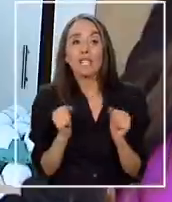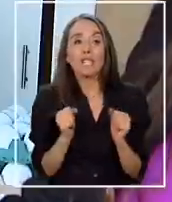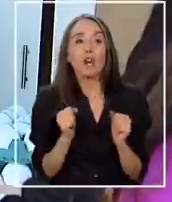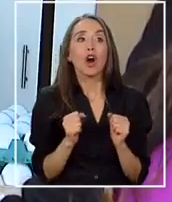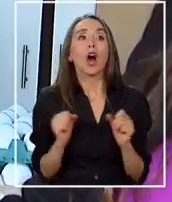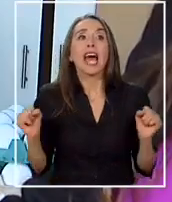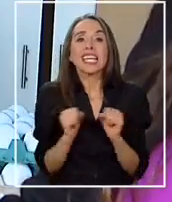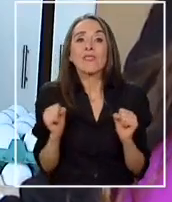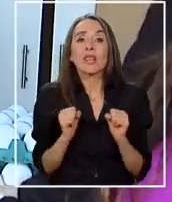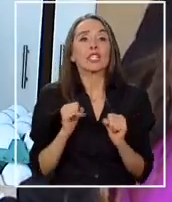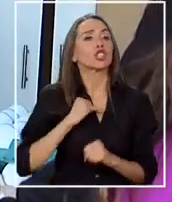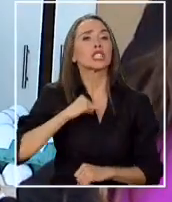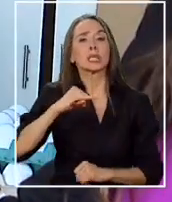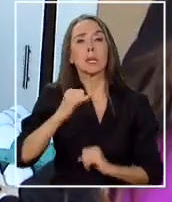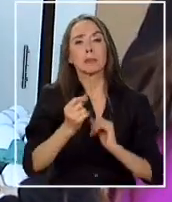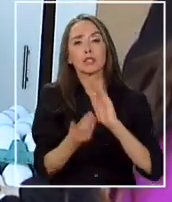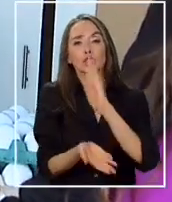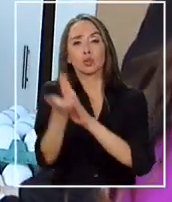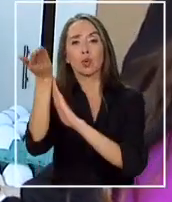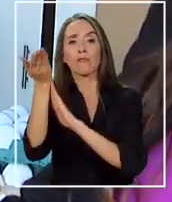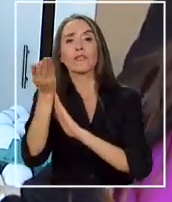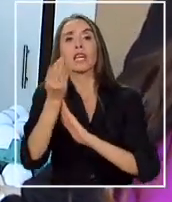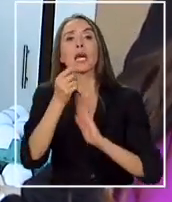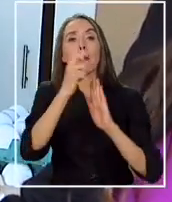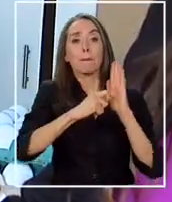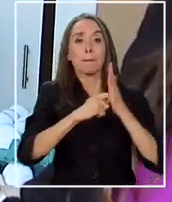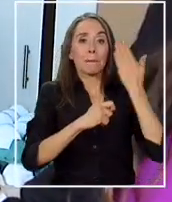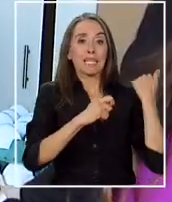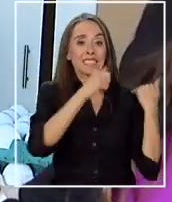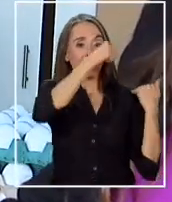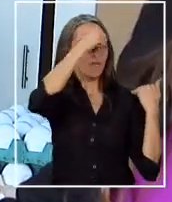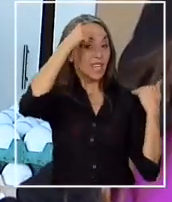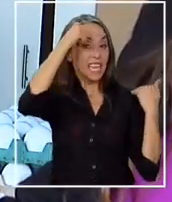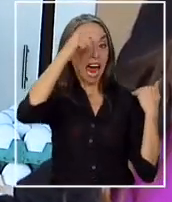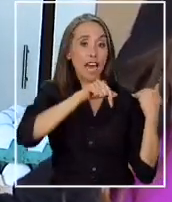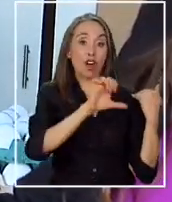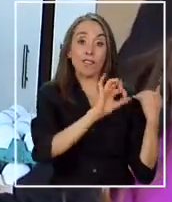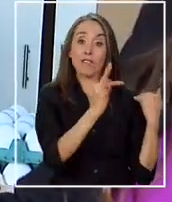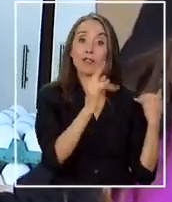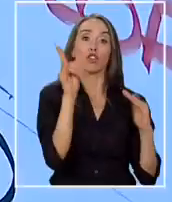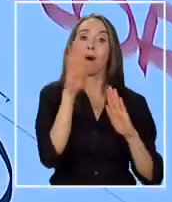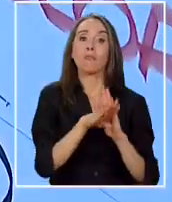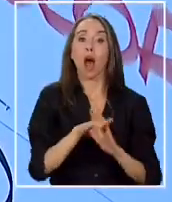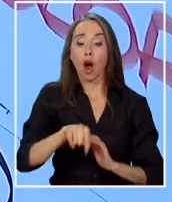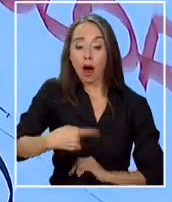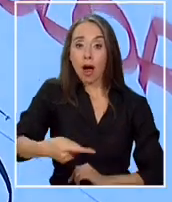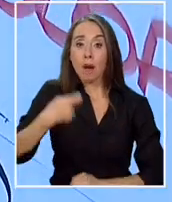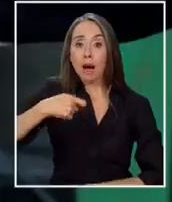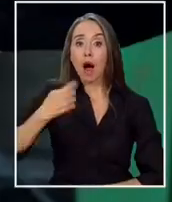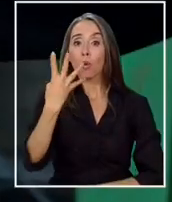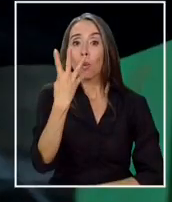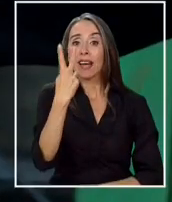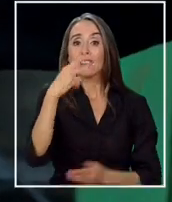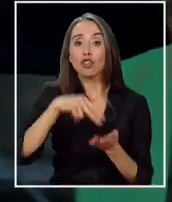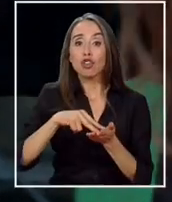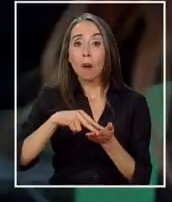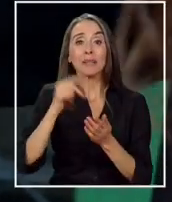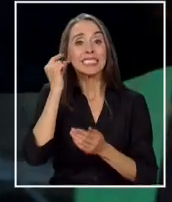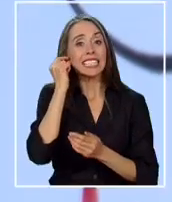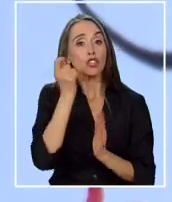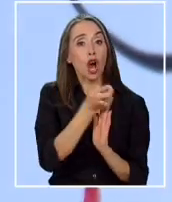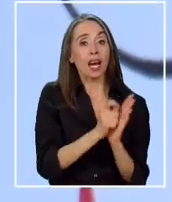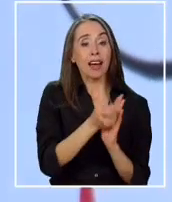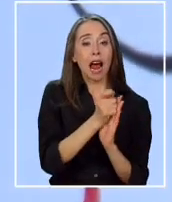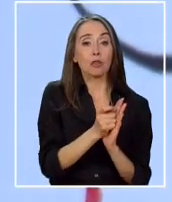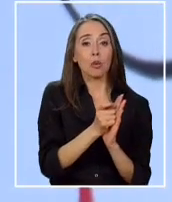porque en invierno siempre sube y en verano no bajó, entonces ahora lo más probable es que llegue más caro. Hasta 42.000 pesos, Beatriz